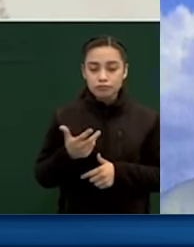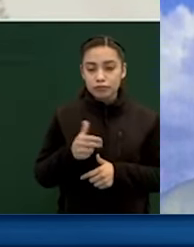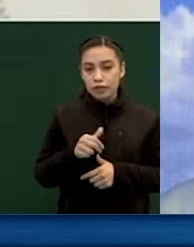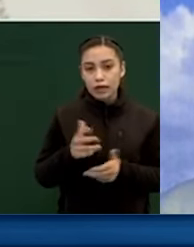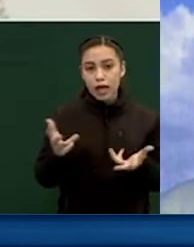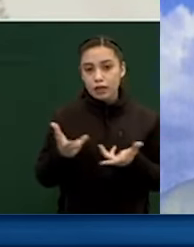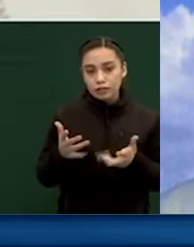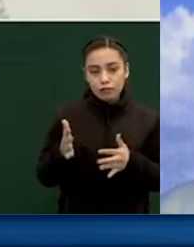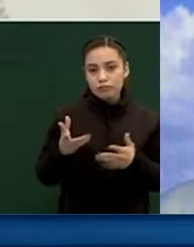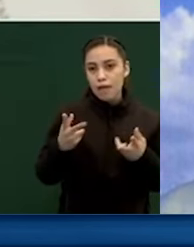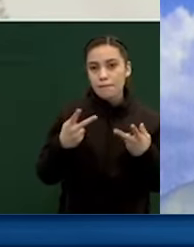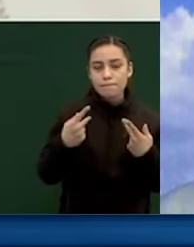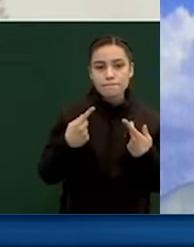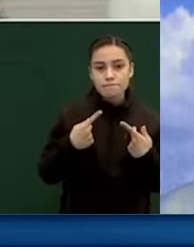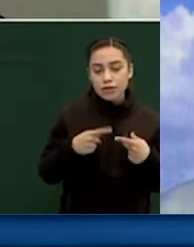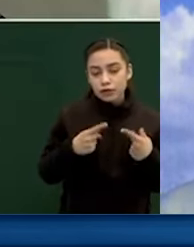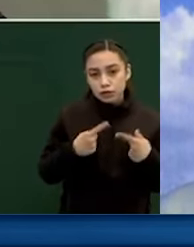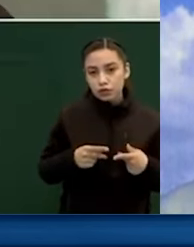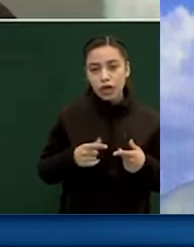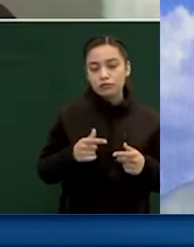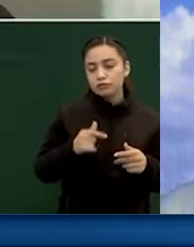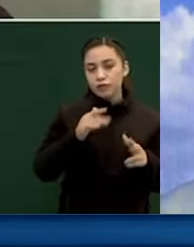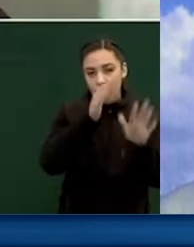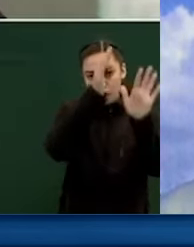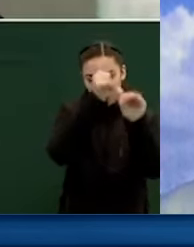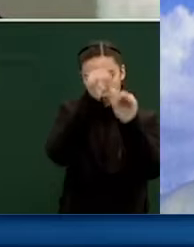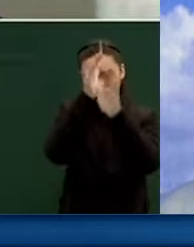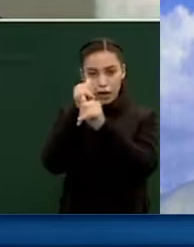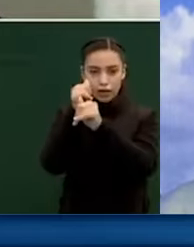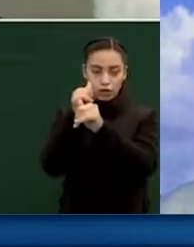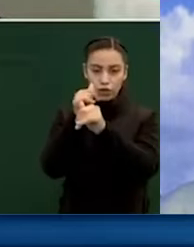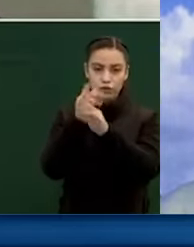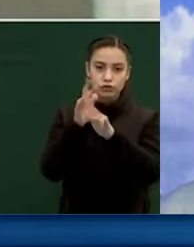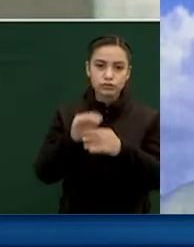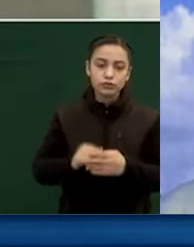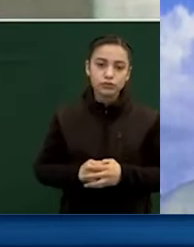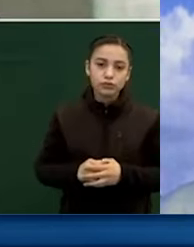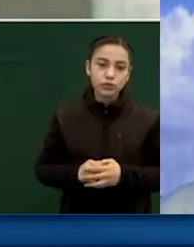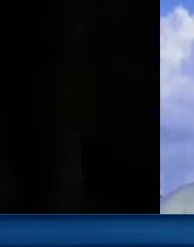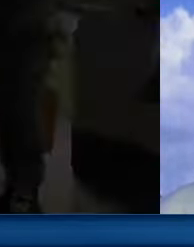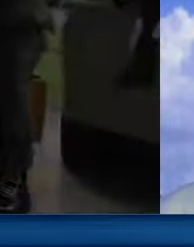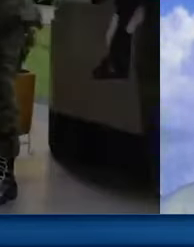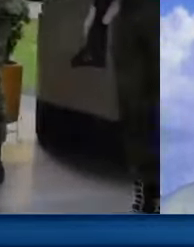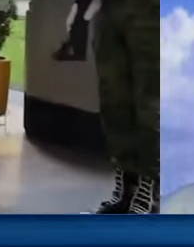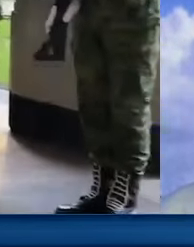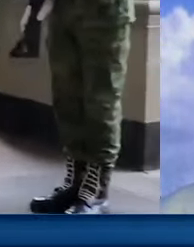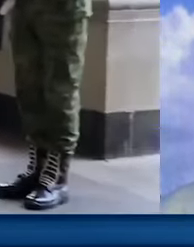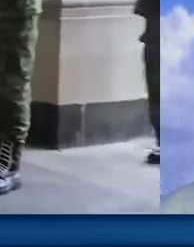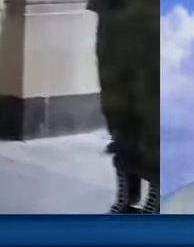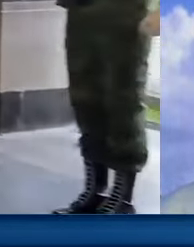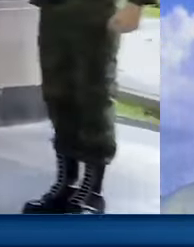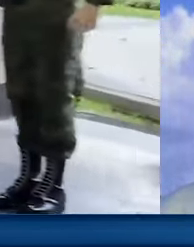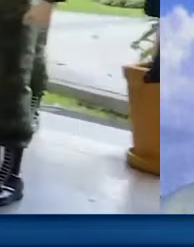justicia federal o nacional, es la que se está eliminando, la que se está afectando. Así que